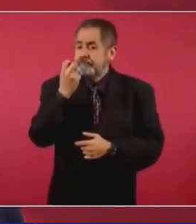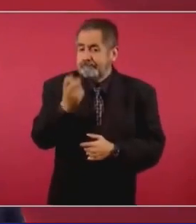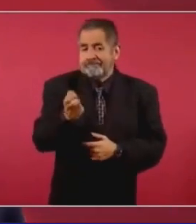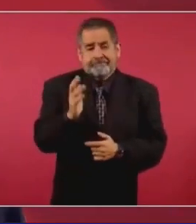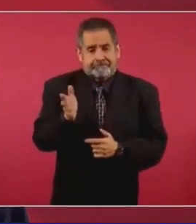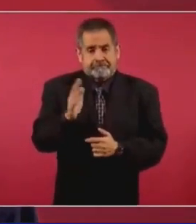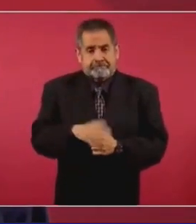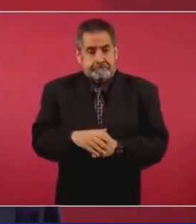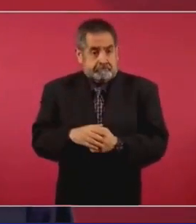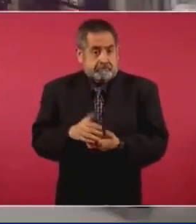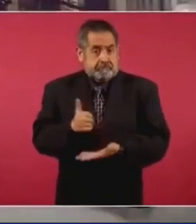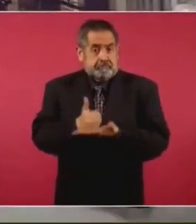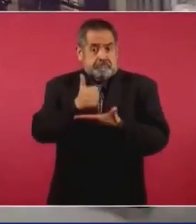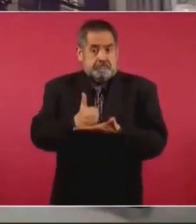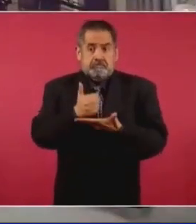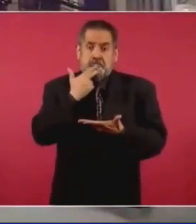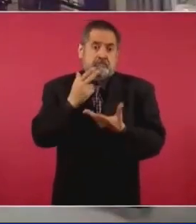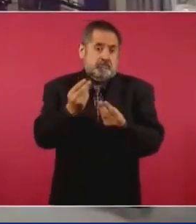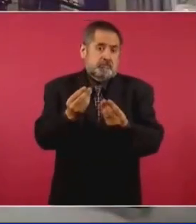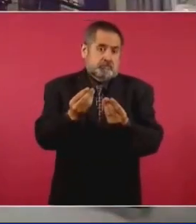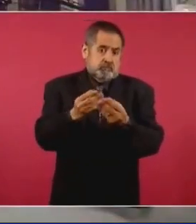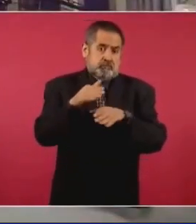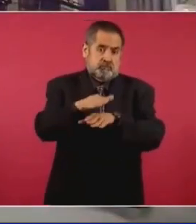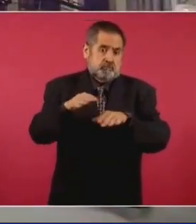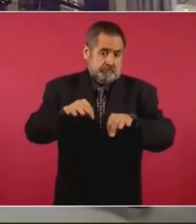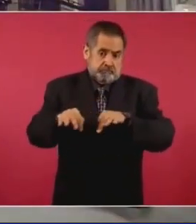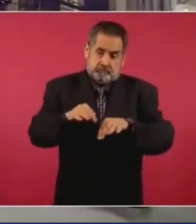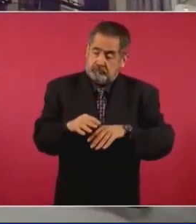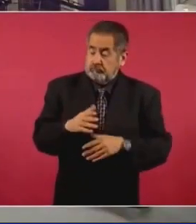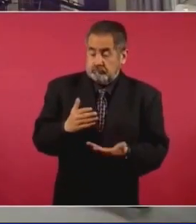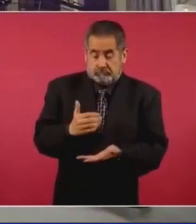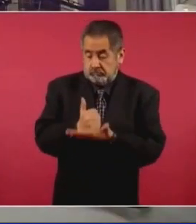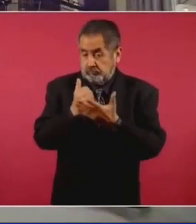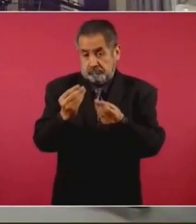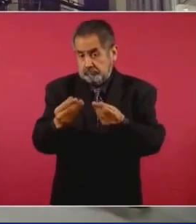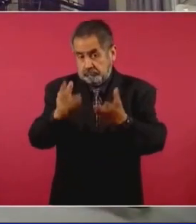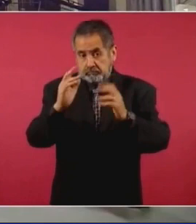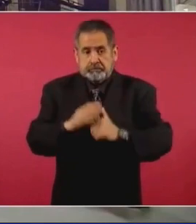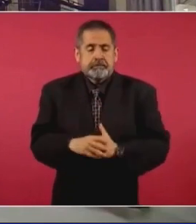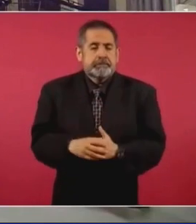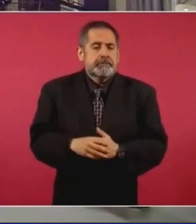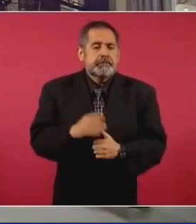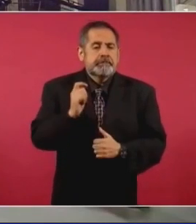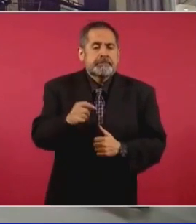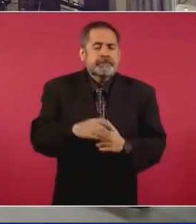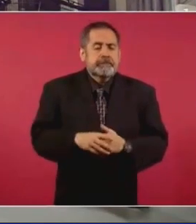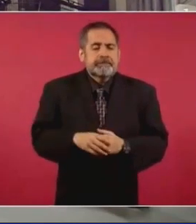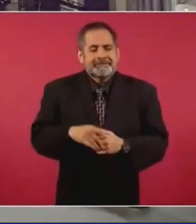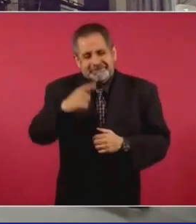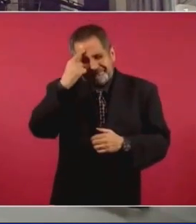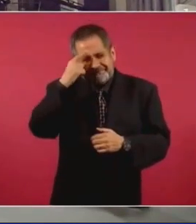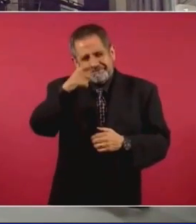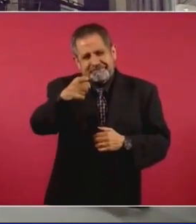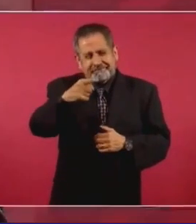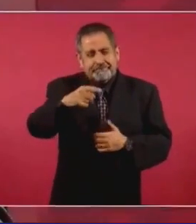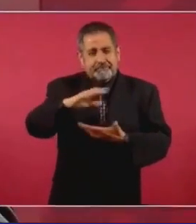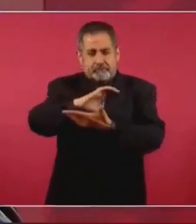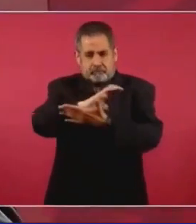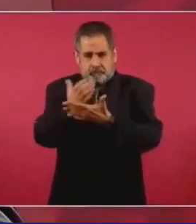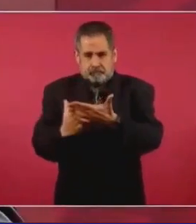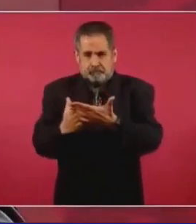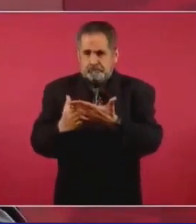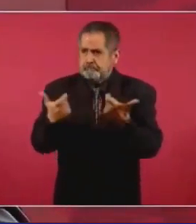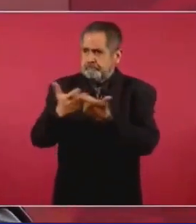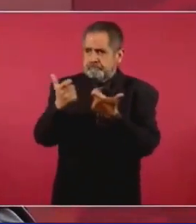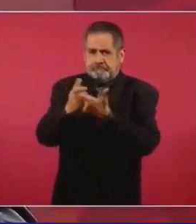Todo eso ha ayudado bastante. El que ahora para la firma de un contrato